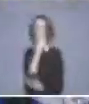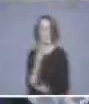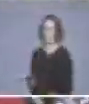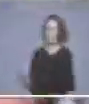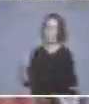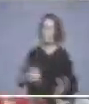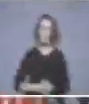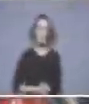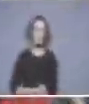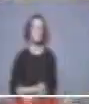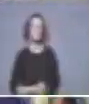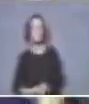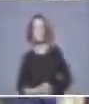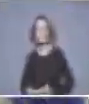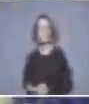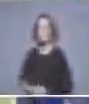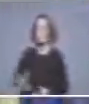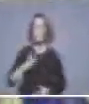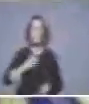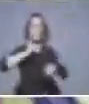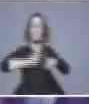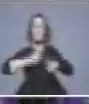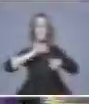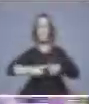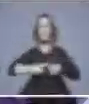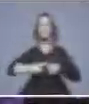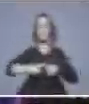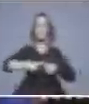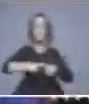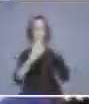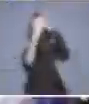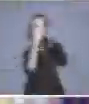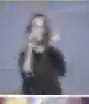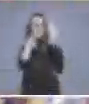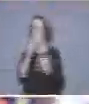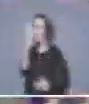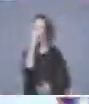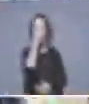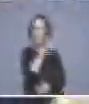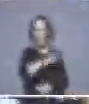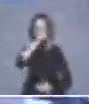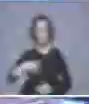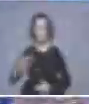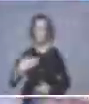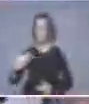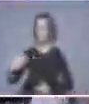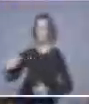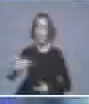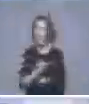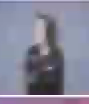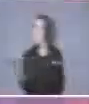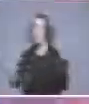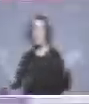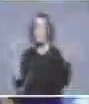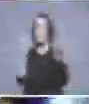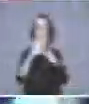faltar. En mi Santa Cruz, un circo con personas brillos sin igual.